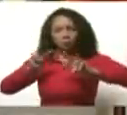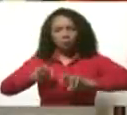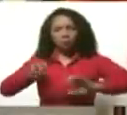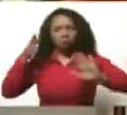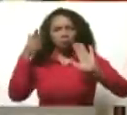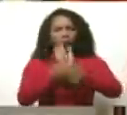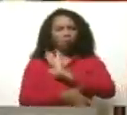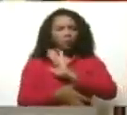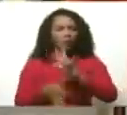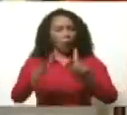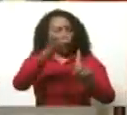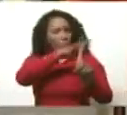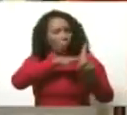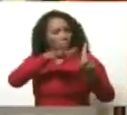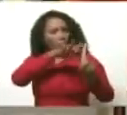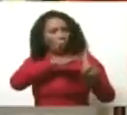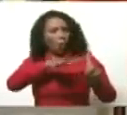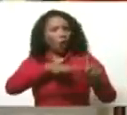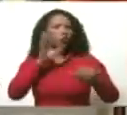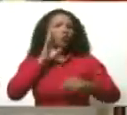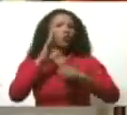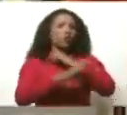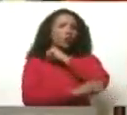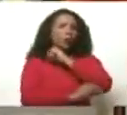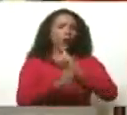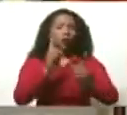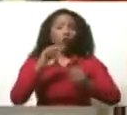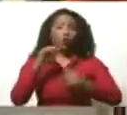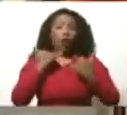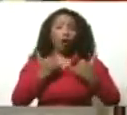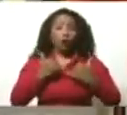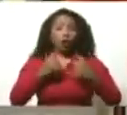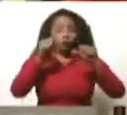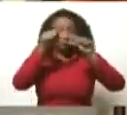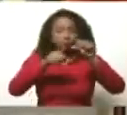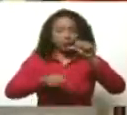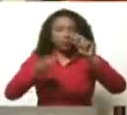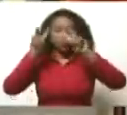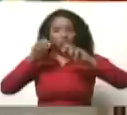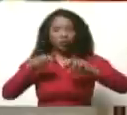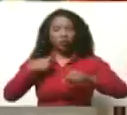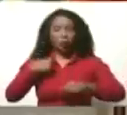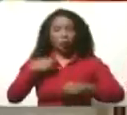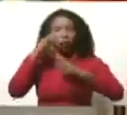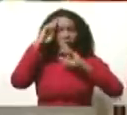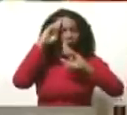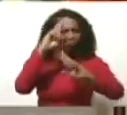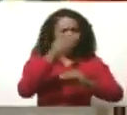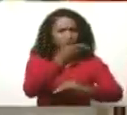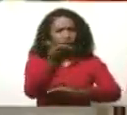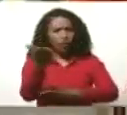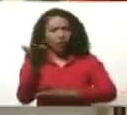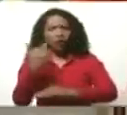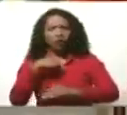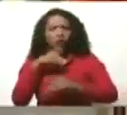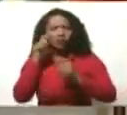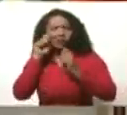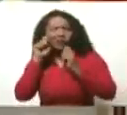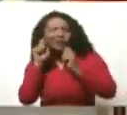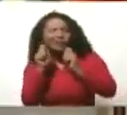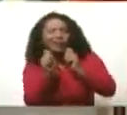sobre las tramas de corrupción que recientemente hemos adelantado. Con el debido respeto, nos vamos a quitar este